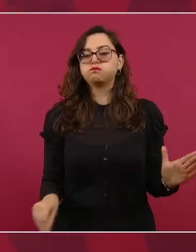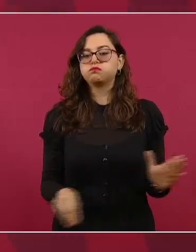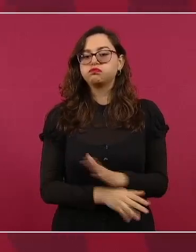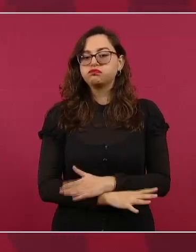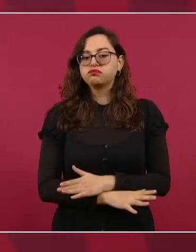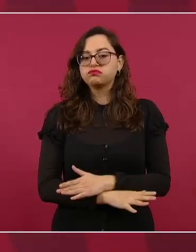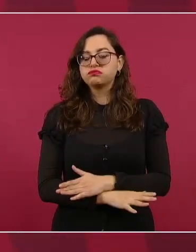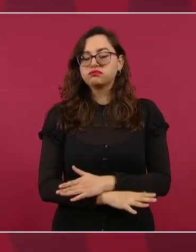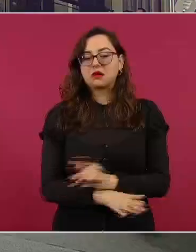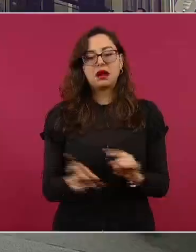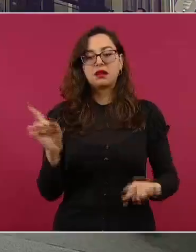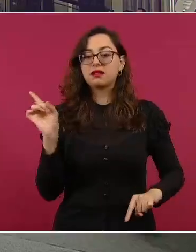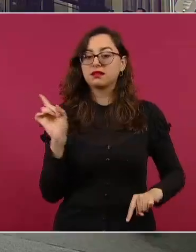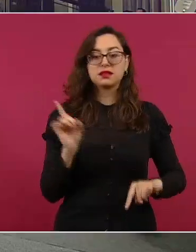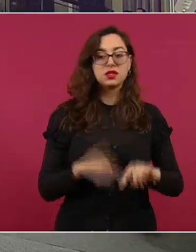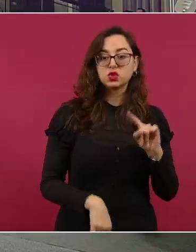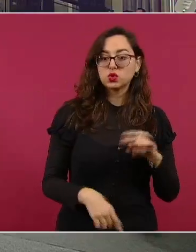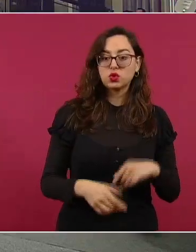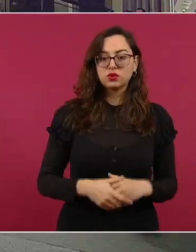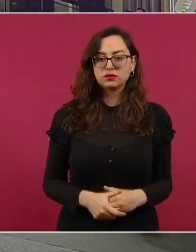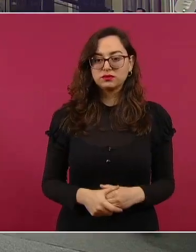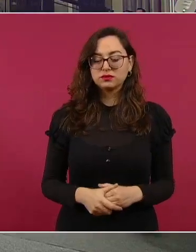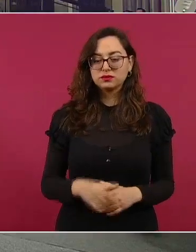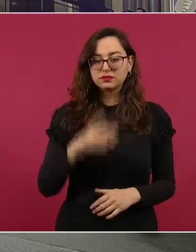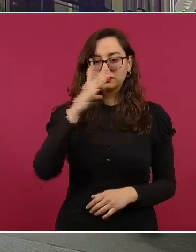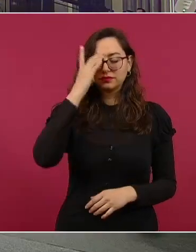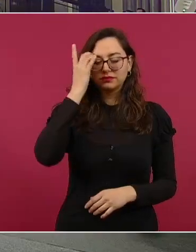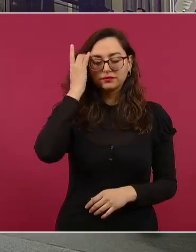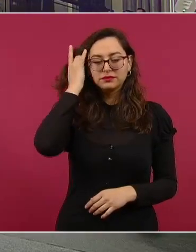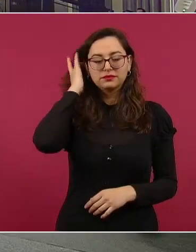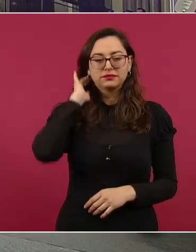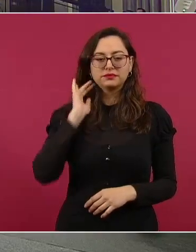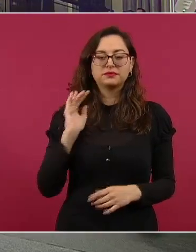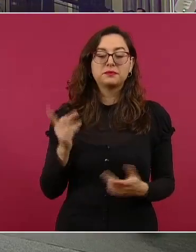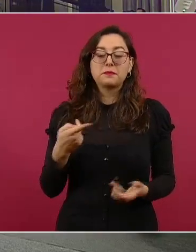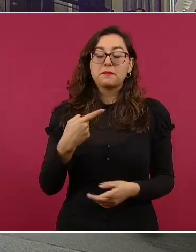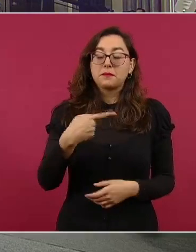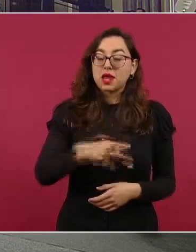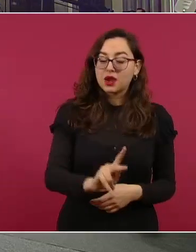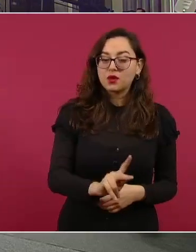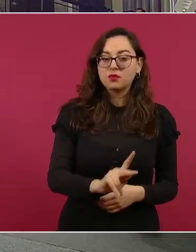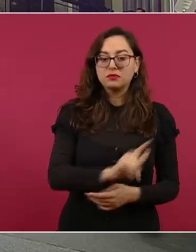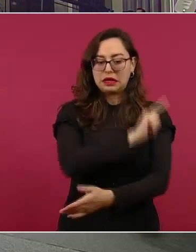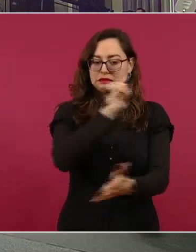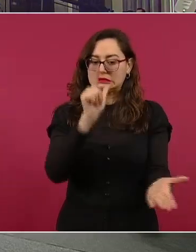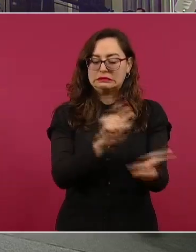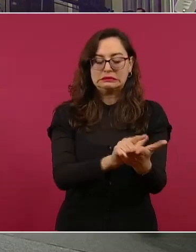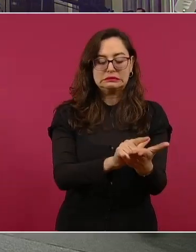embargo, se crearon organismos